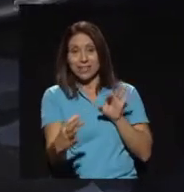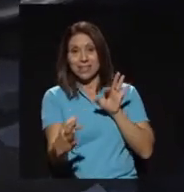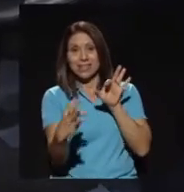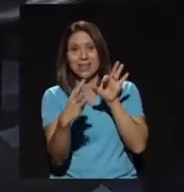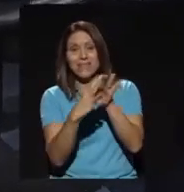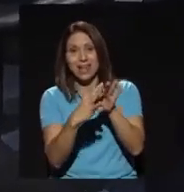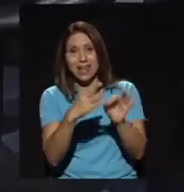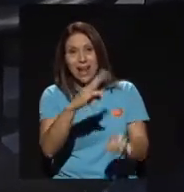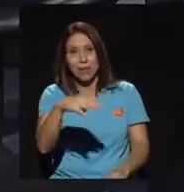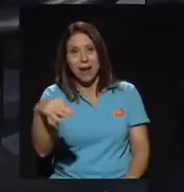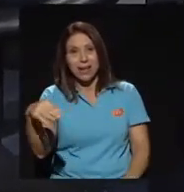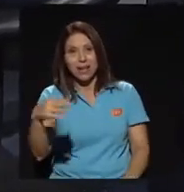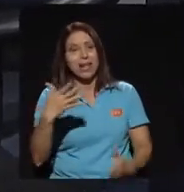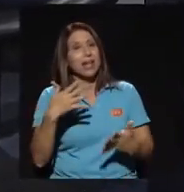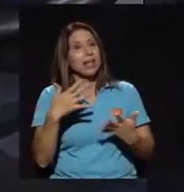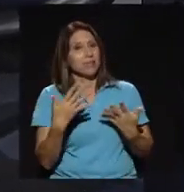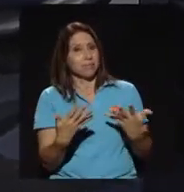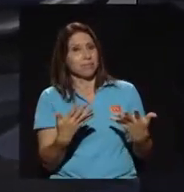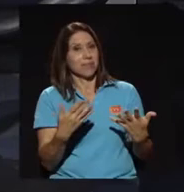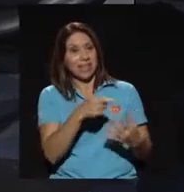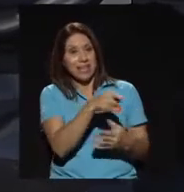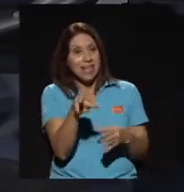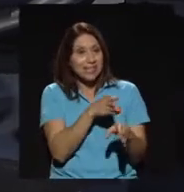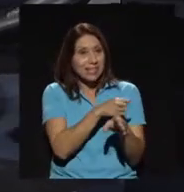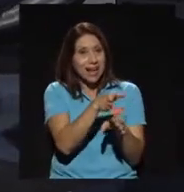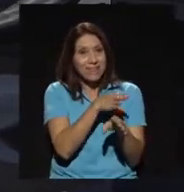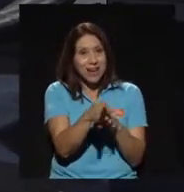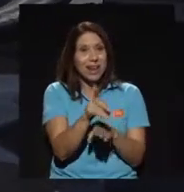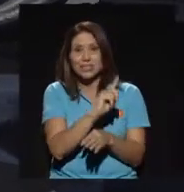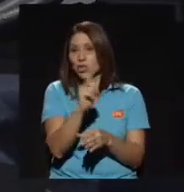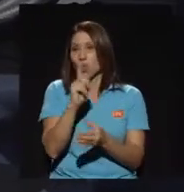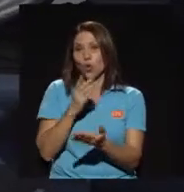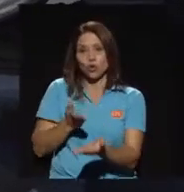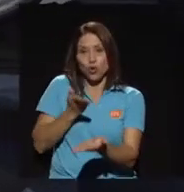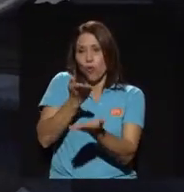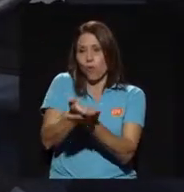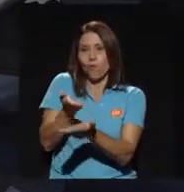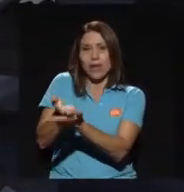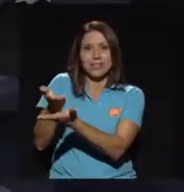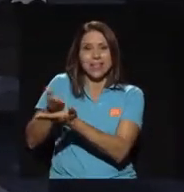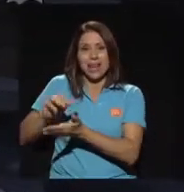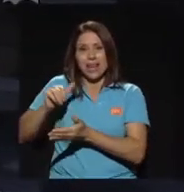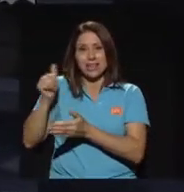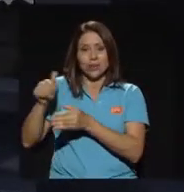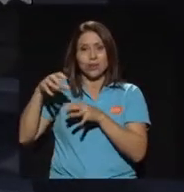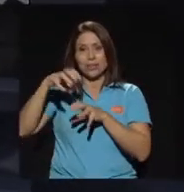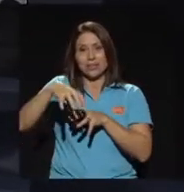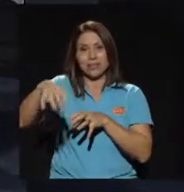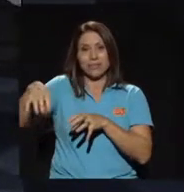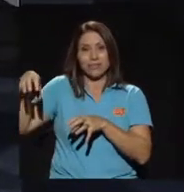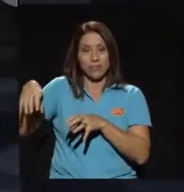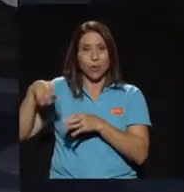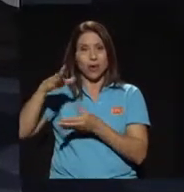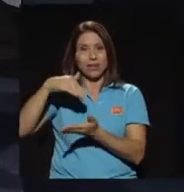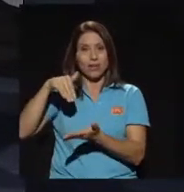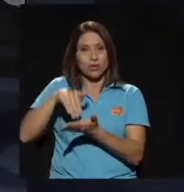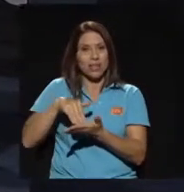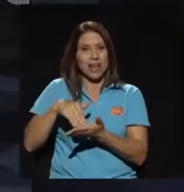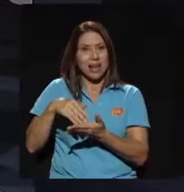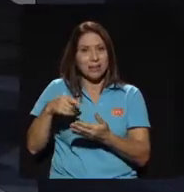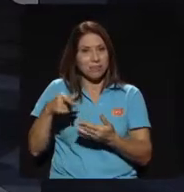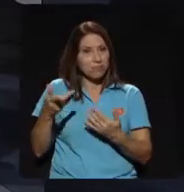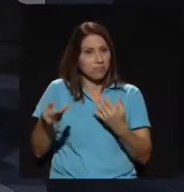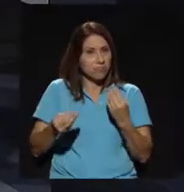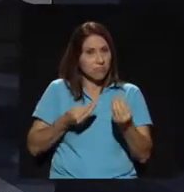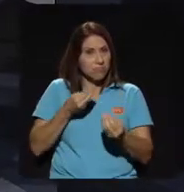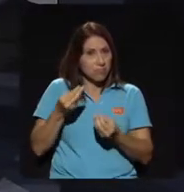Pacífico, que no se ofrecen en el resto de, por lo menos no se ofrecen en la región central. ¿Qué tan presente